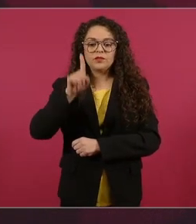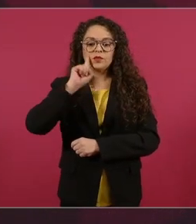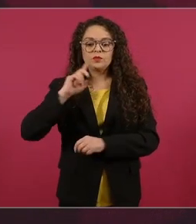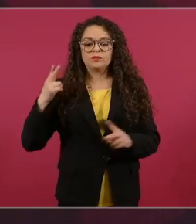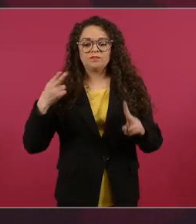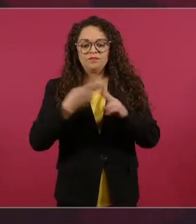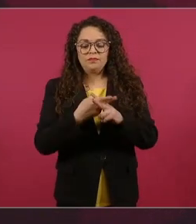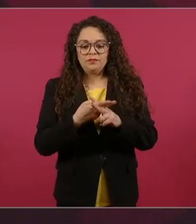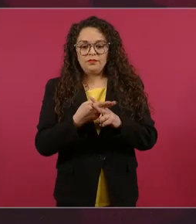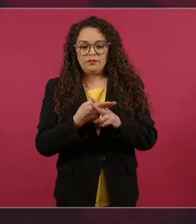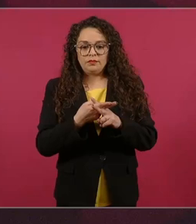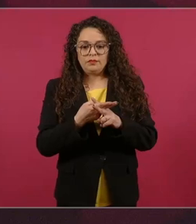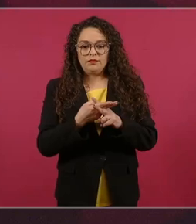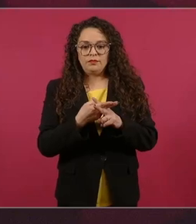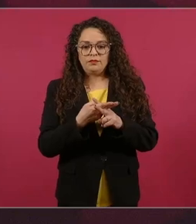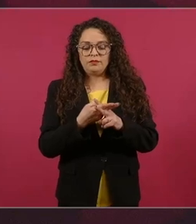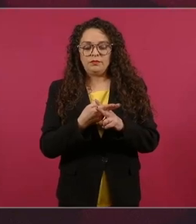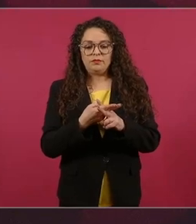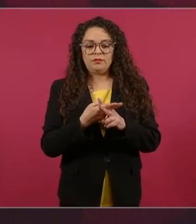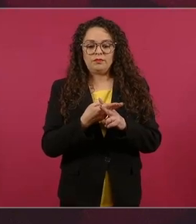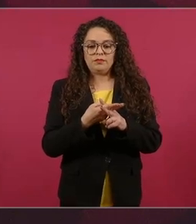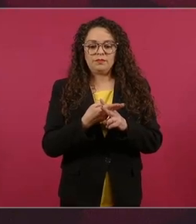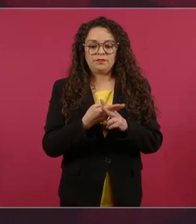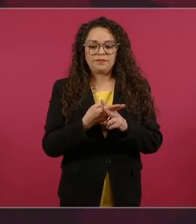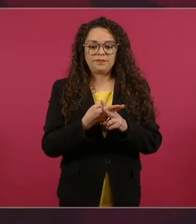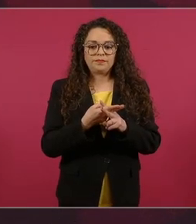compañera, pues